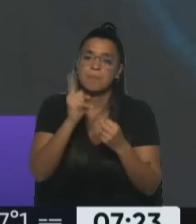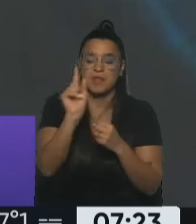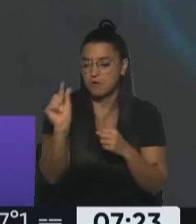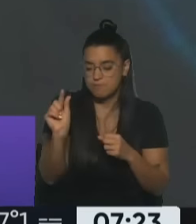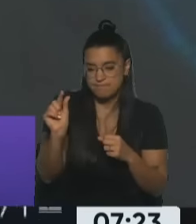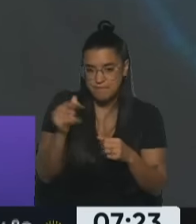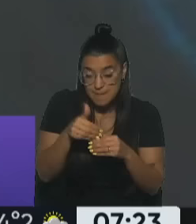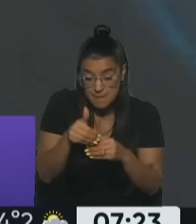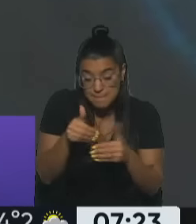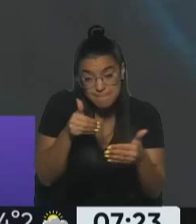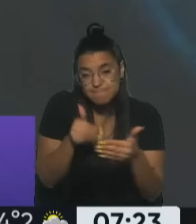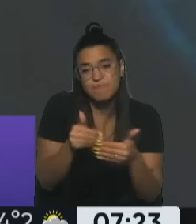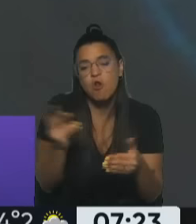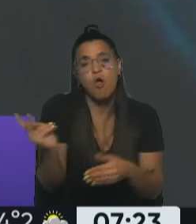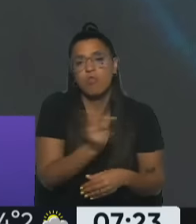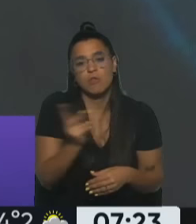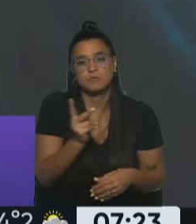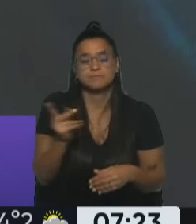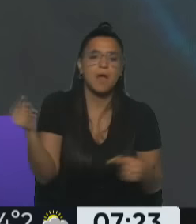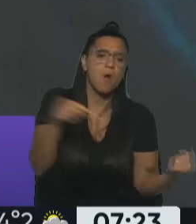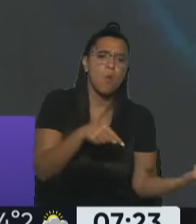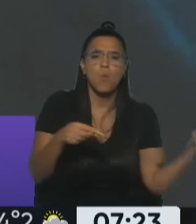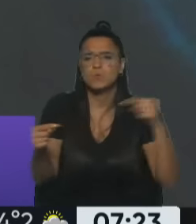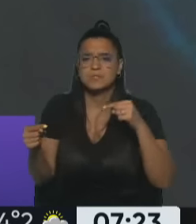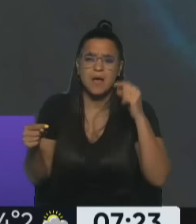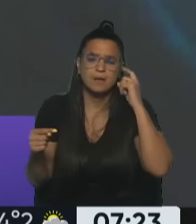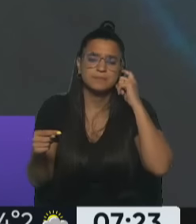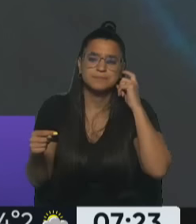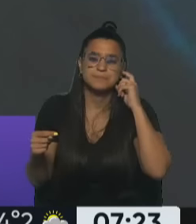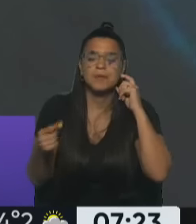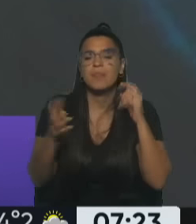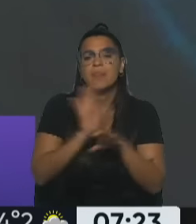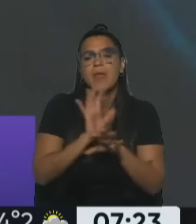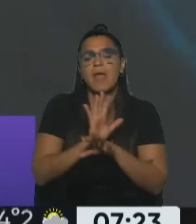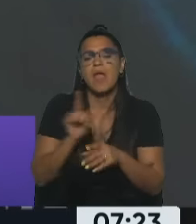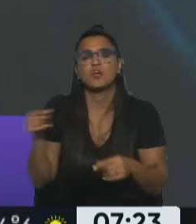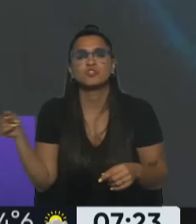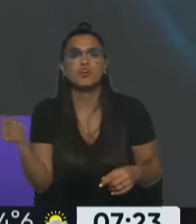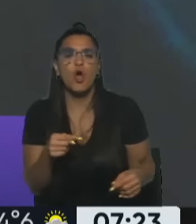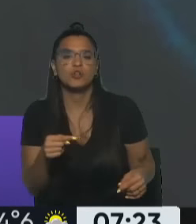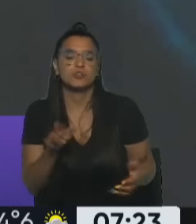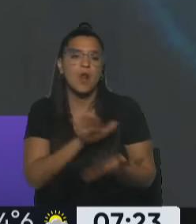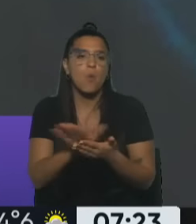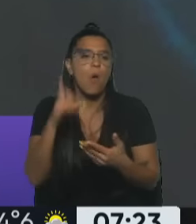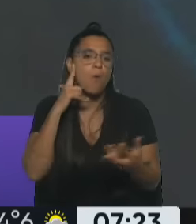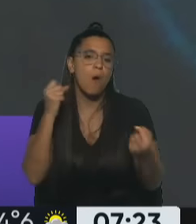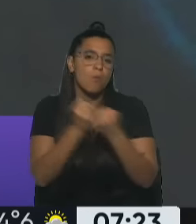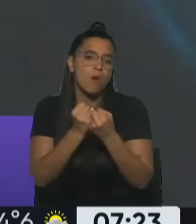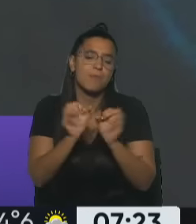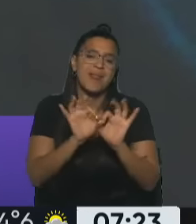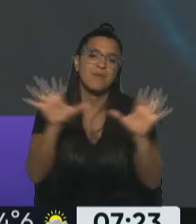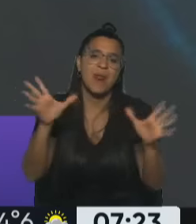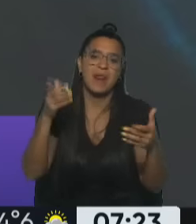minuto, bueno, ambos actores se acusan de básicamente boicotear este nuevo acuerdo para liberar